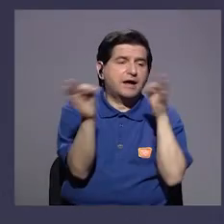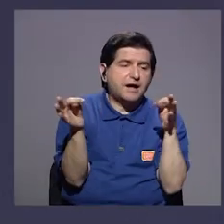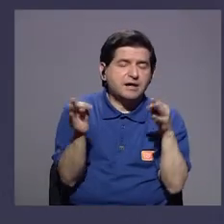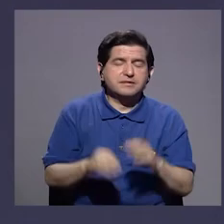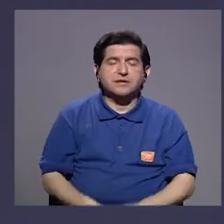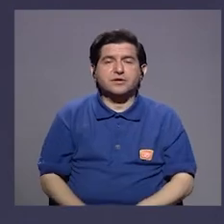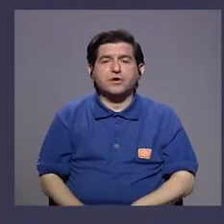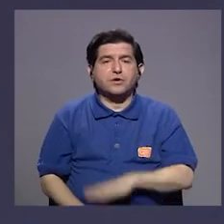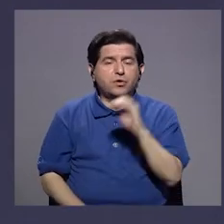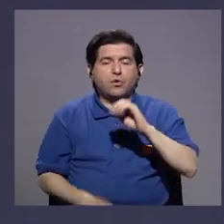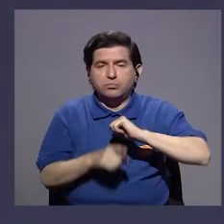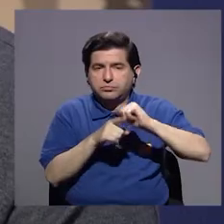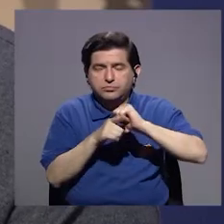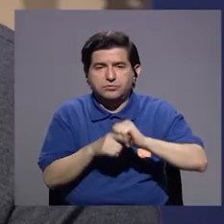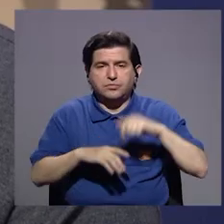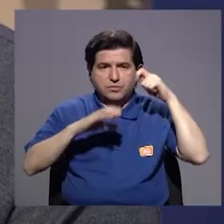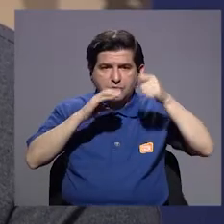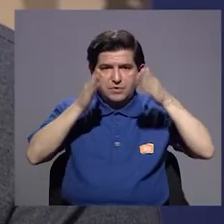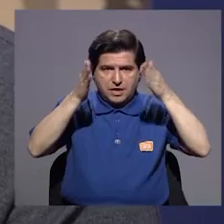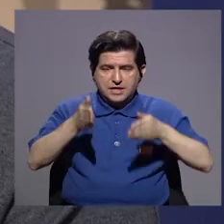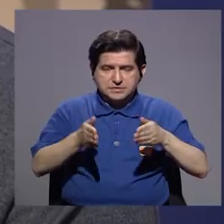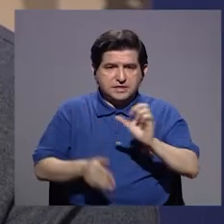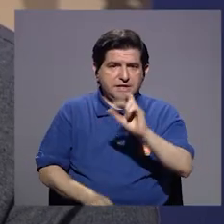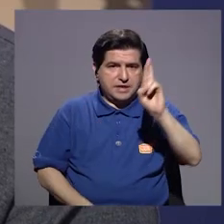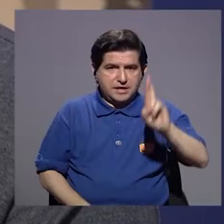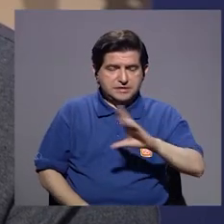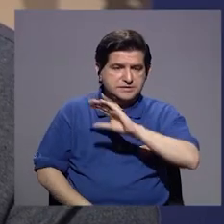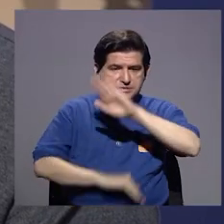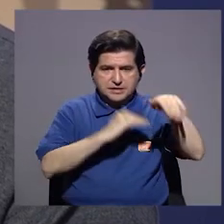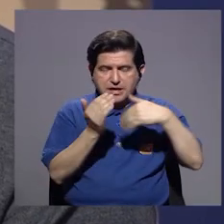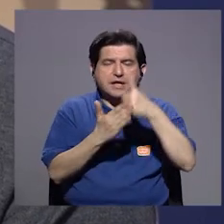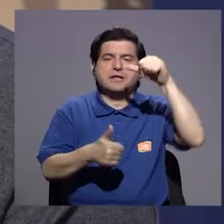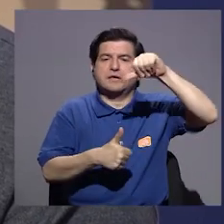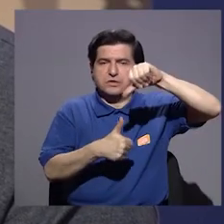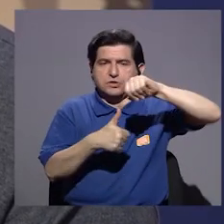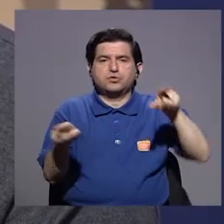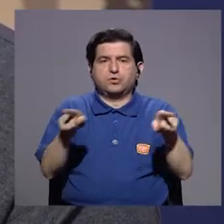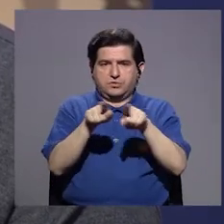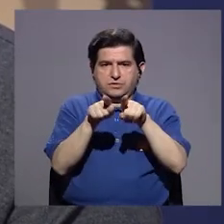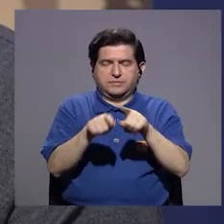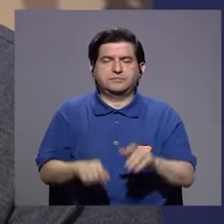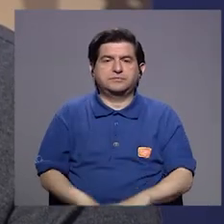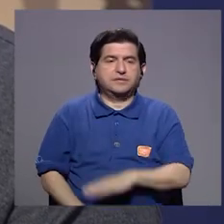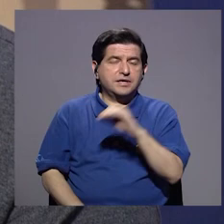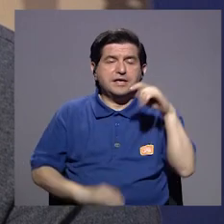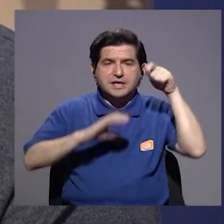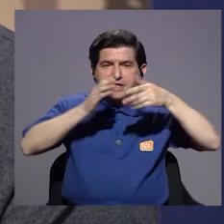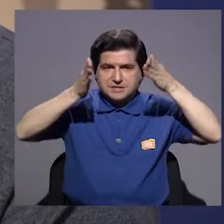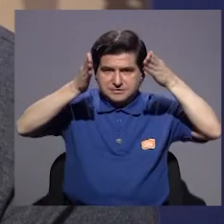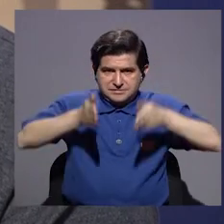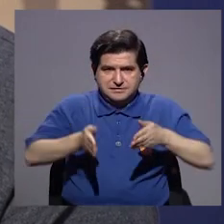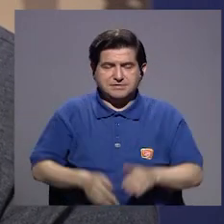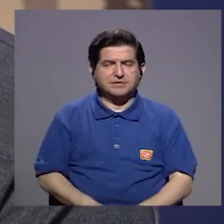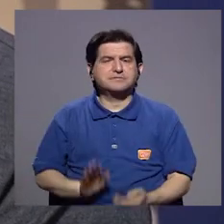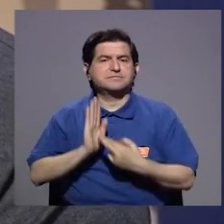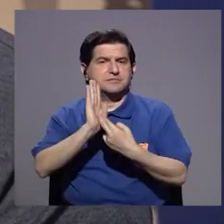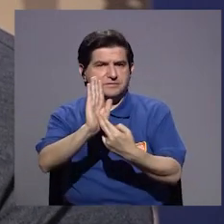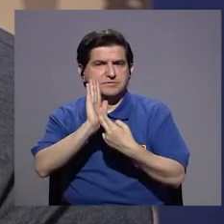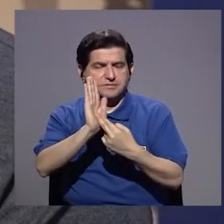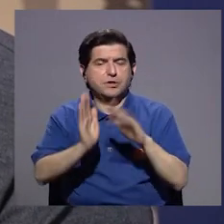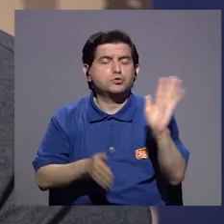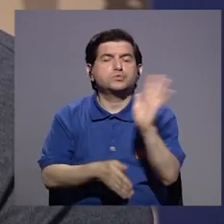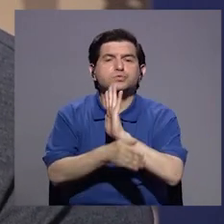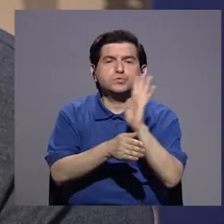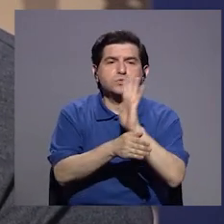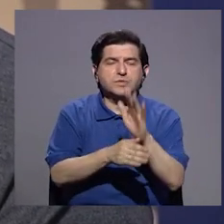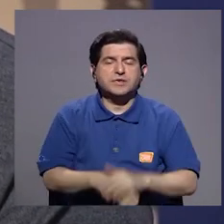o impartir asesorías a cineastas no solo de Costa Rica, sino de toda Centroamérica. Y están también cineastas que vienen representando